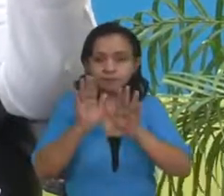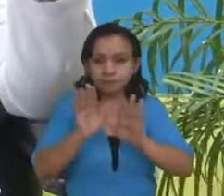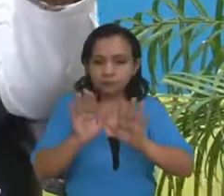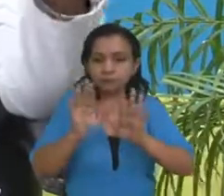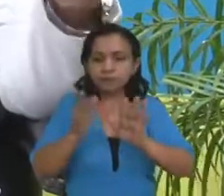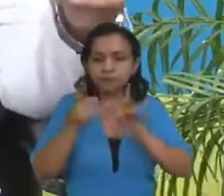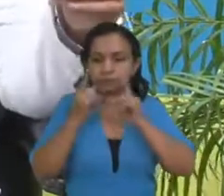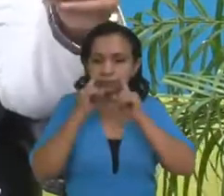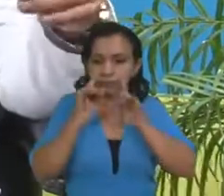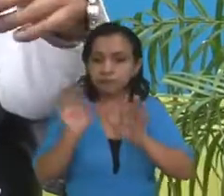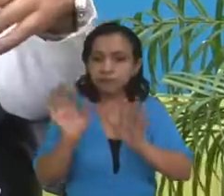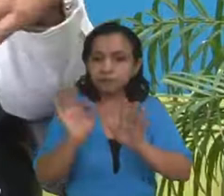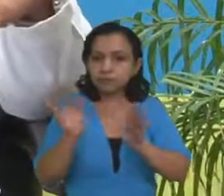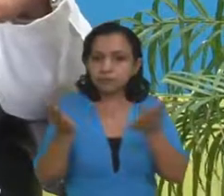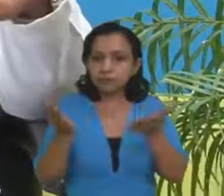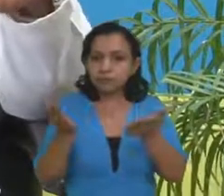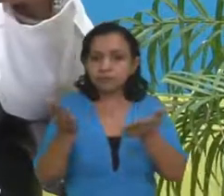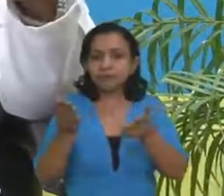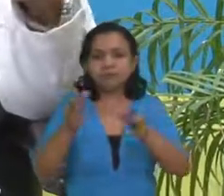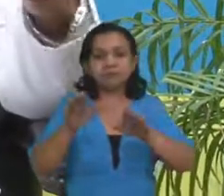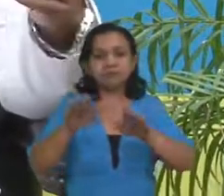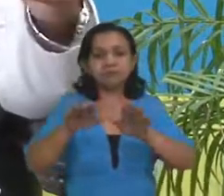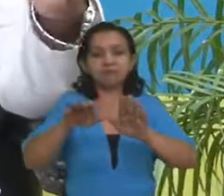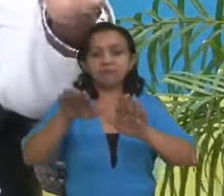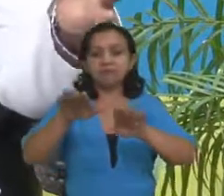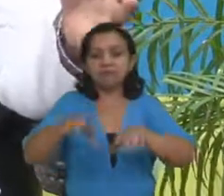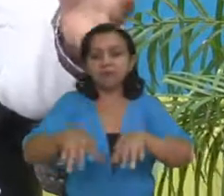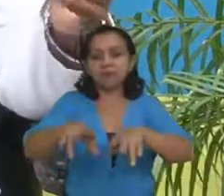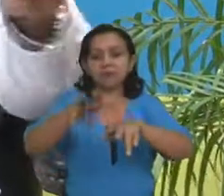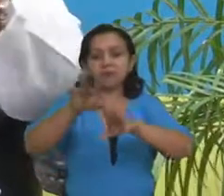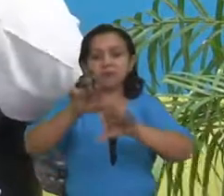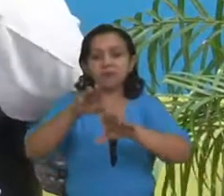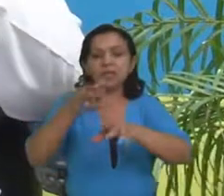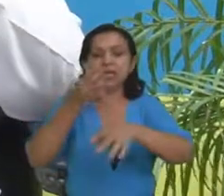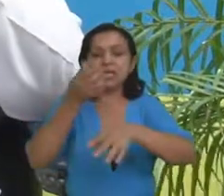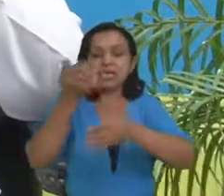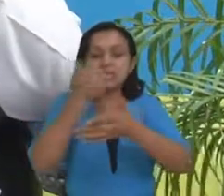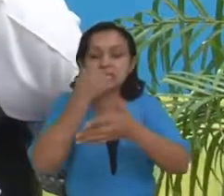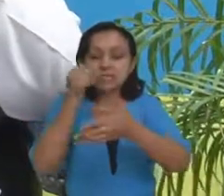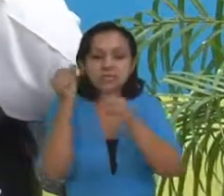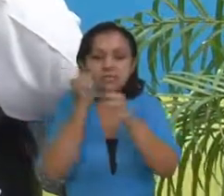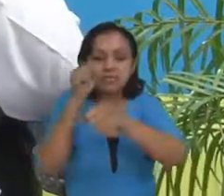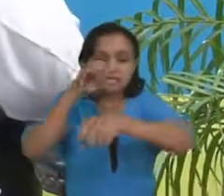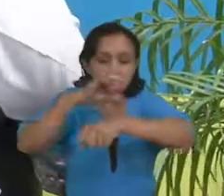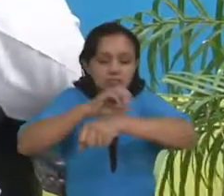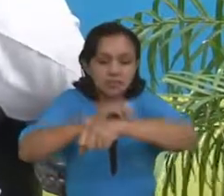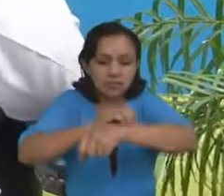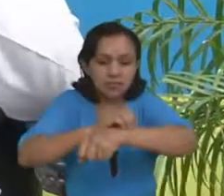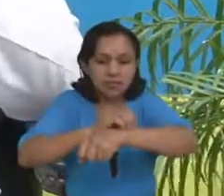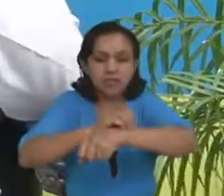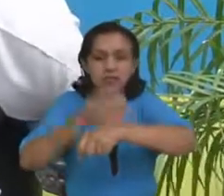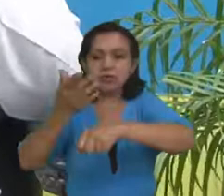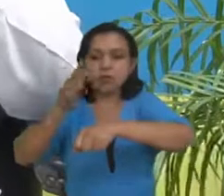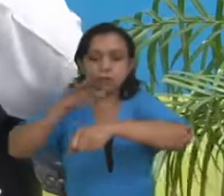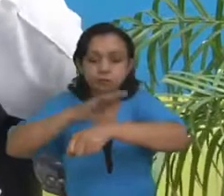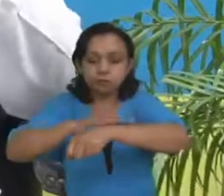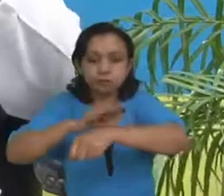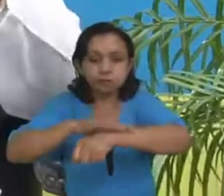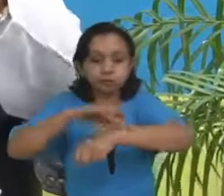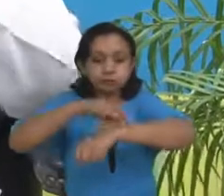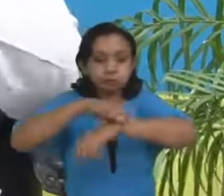conservadora, vendajes, reposo, antiinflamatorio, hielo. Sin embargo, las fracturas son un poco